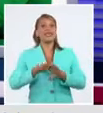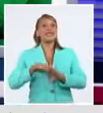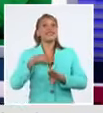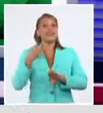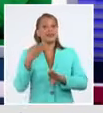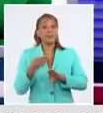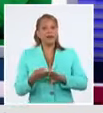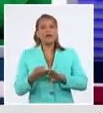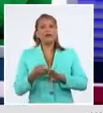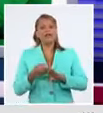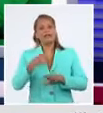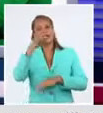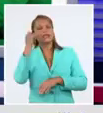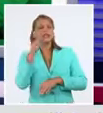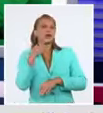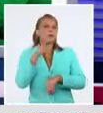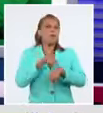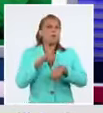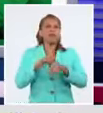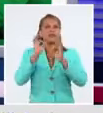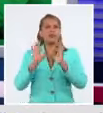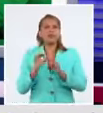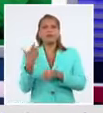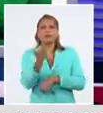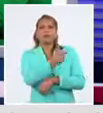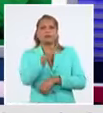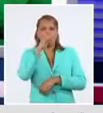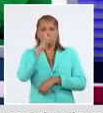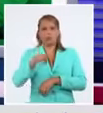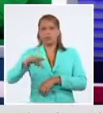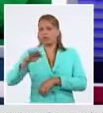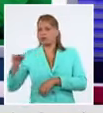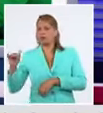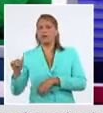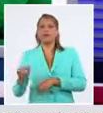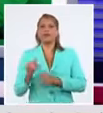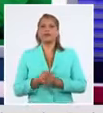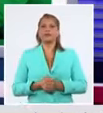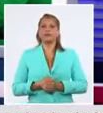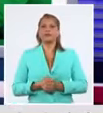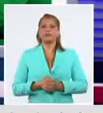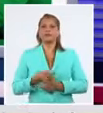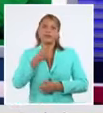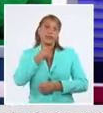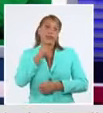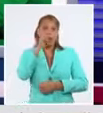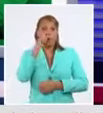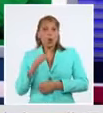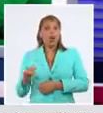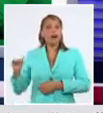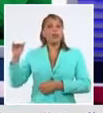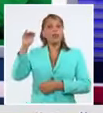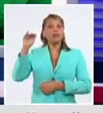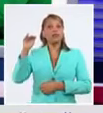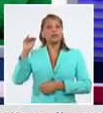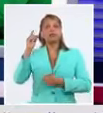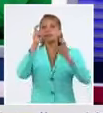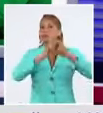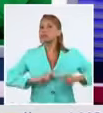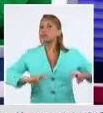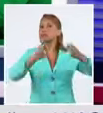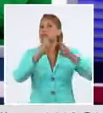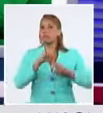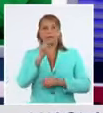cómo intervenir en las poblaciones. En el caso de los adultos, el estudio de convalecientes sí se